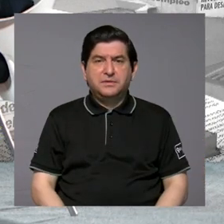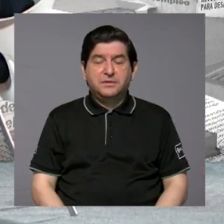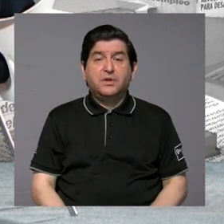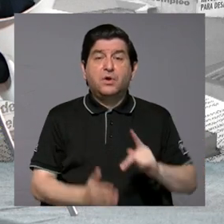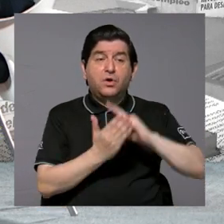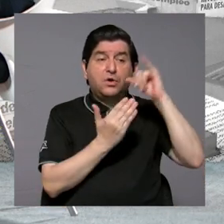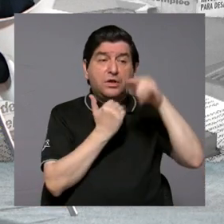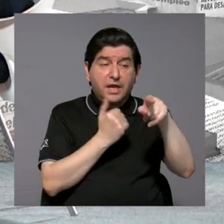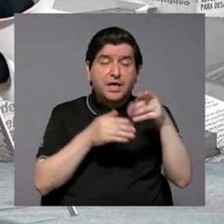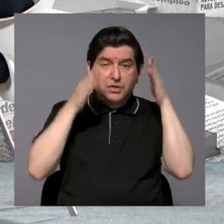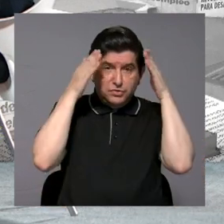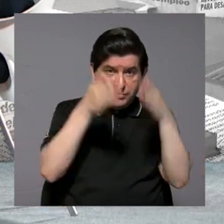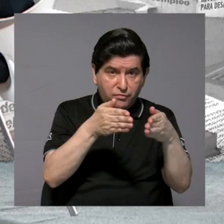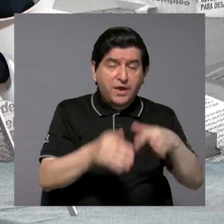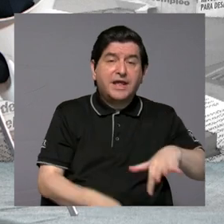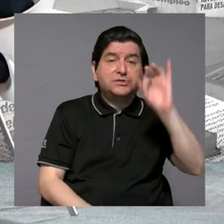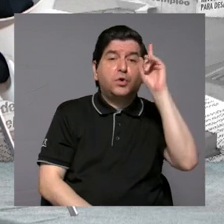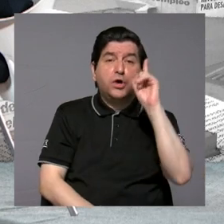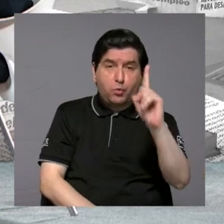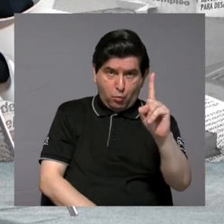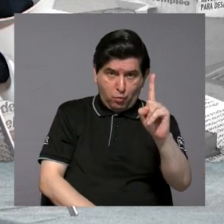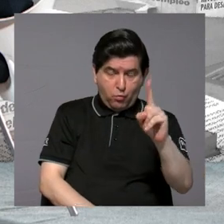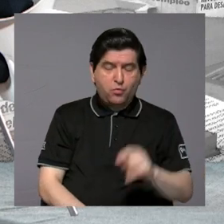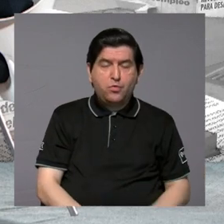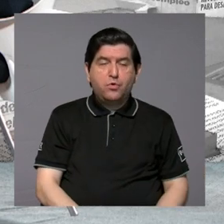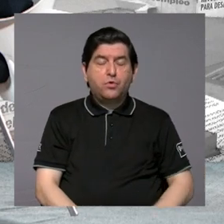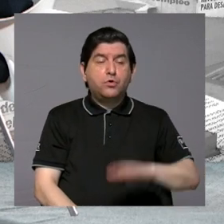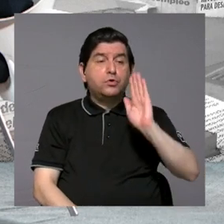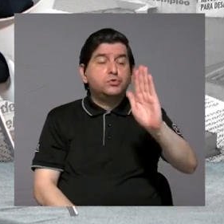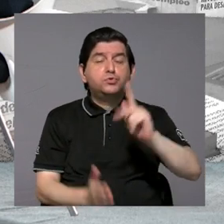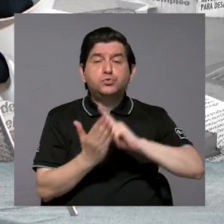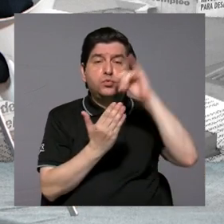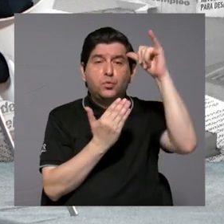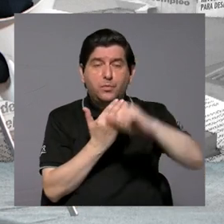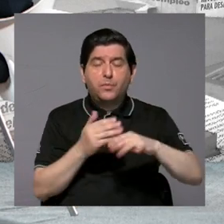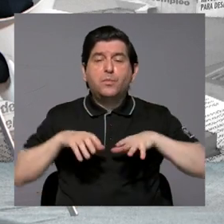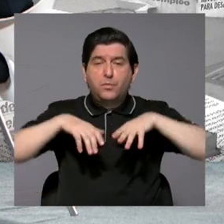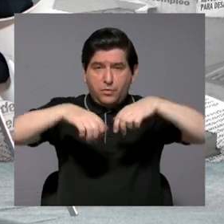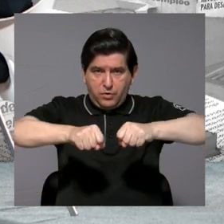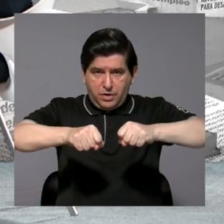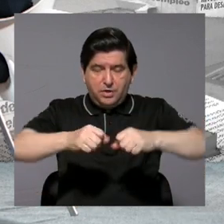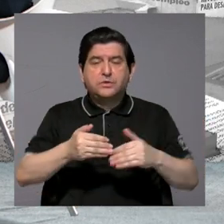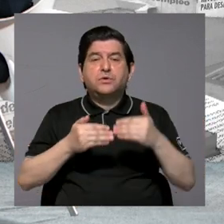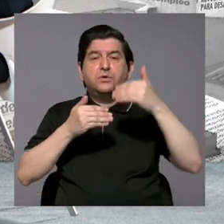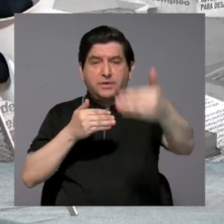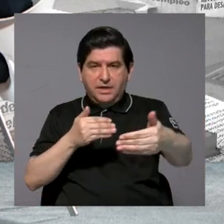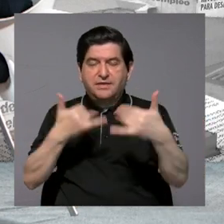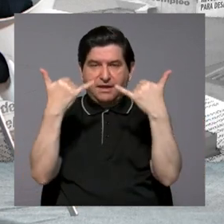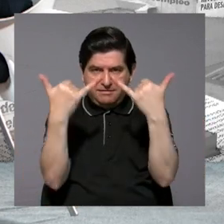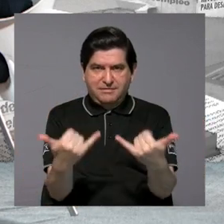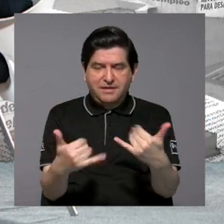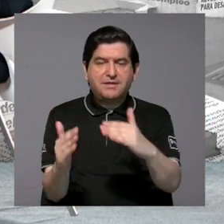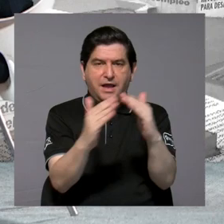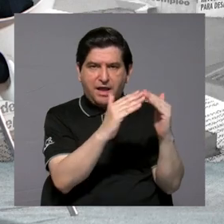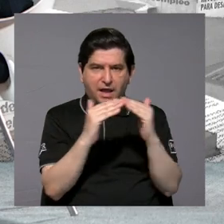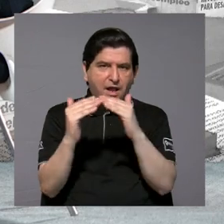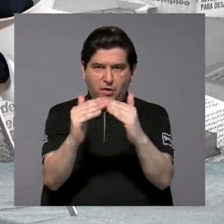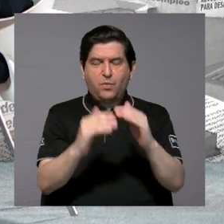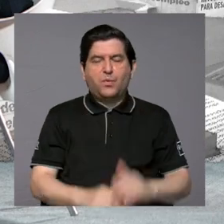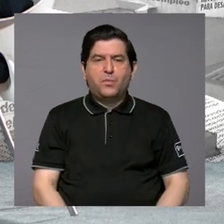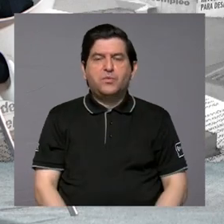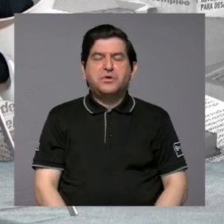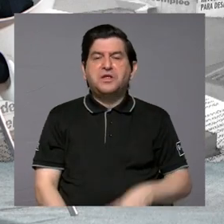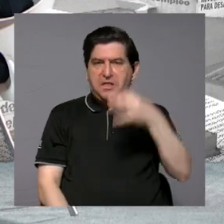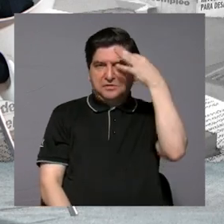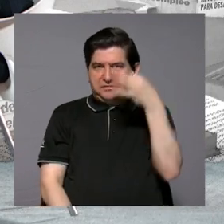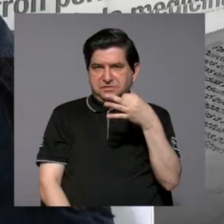proyectos que ellos enfocaron escoger uno que ese va a ser su proyecto de graduación y a partir de ahí ya ahora sí la comunidad ya se